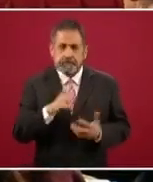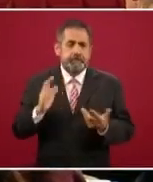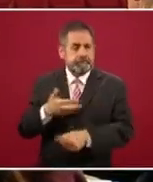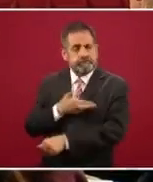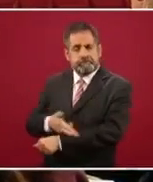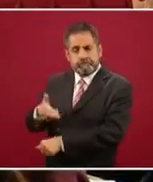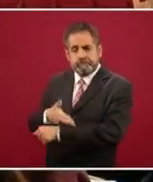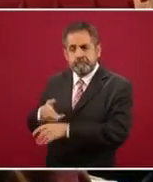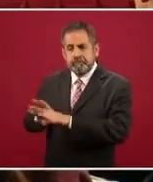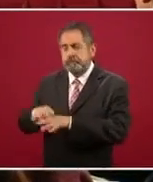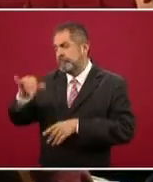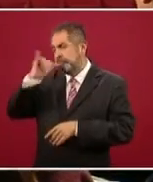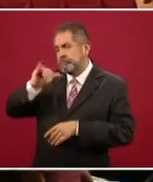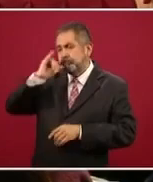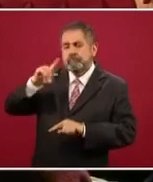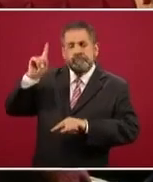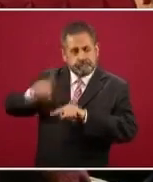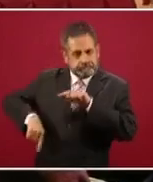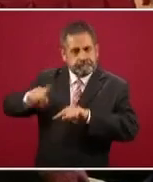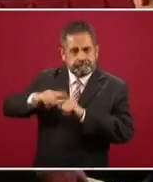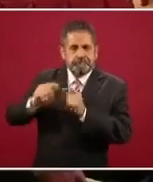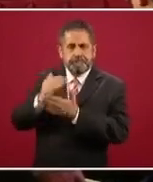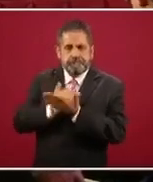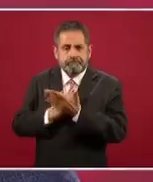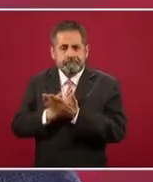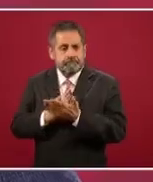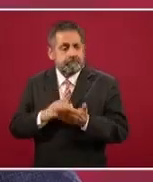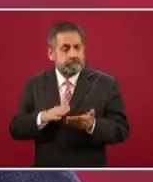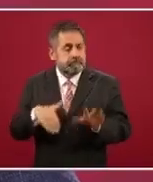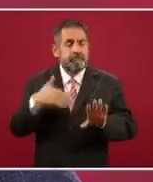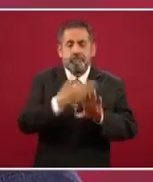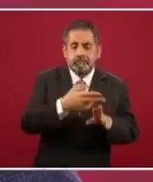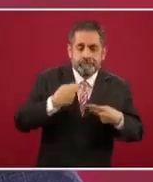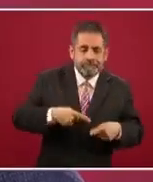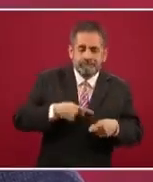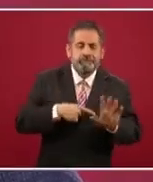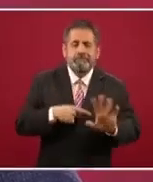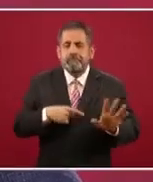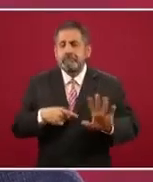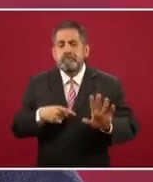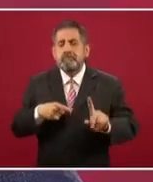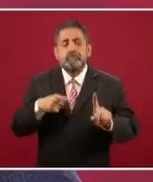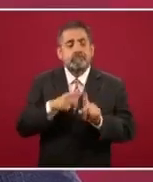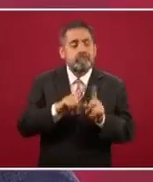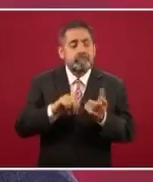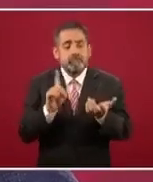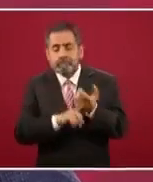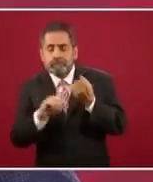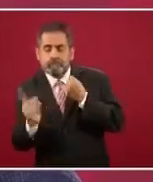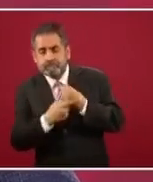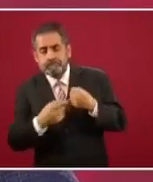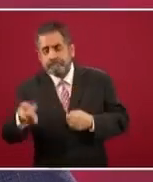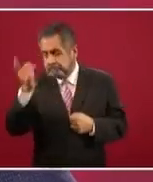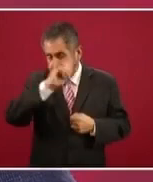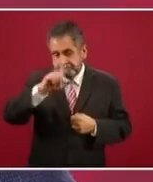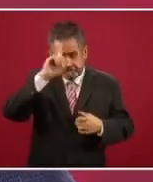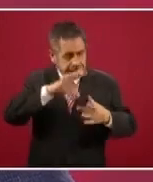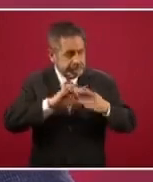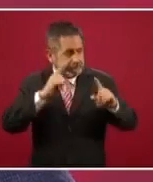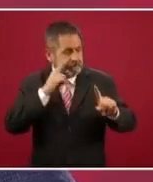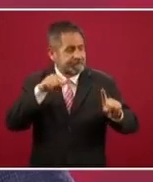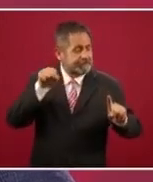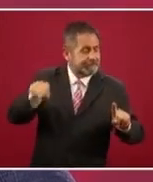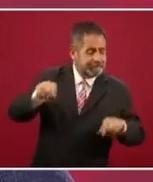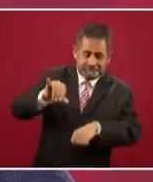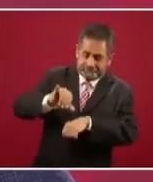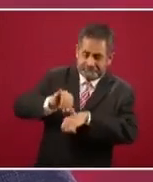del alcoholismo, contra el alcoholismo, pero no contra, sino hacer ver lo nocivo que es esto, y desde luego es